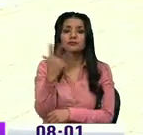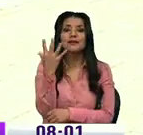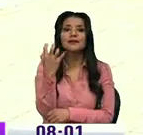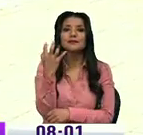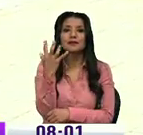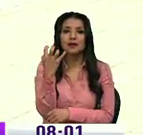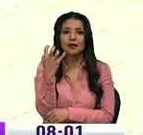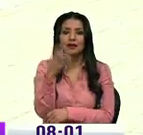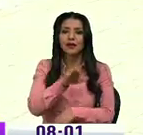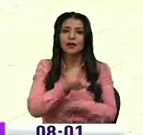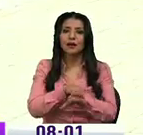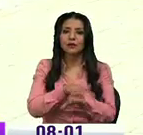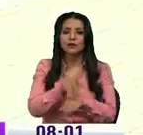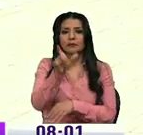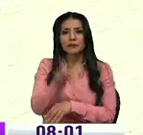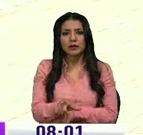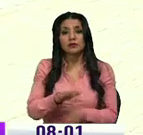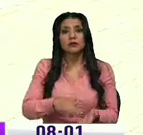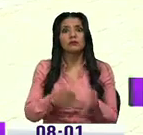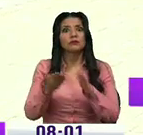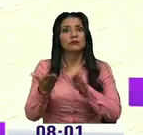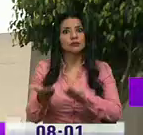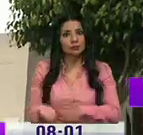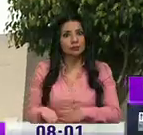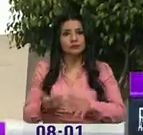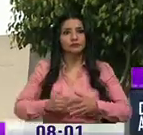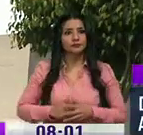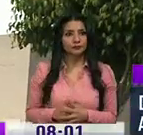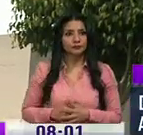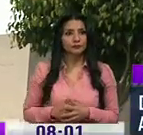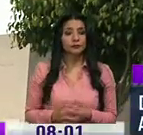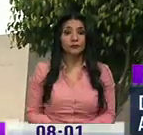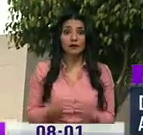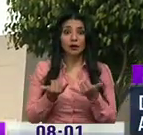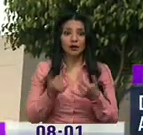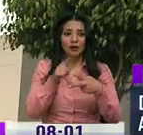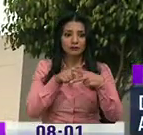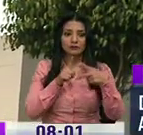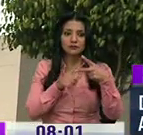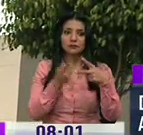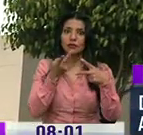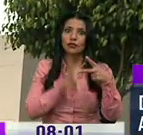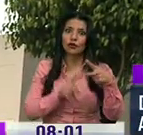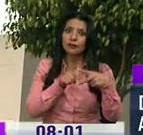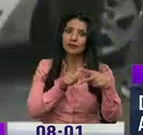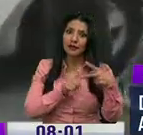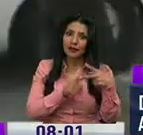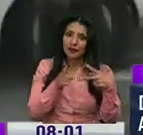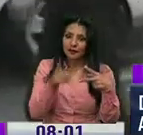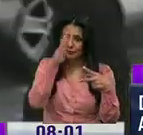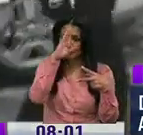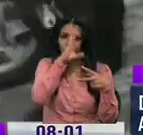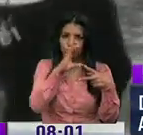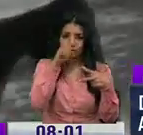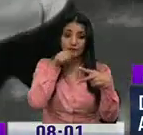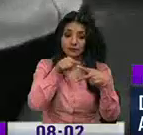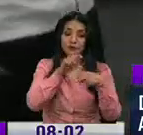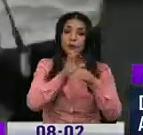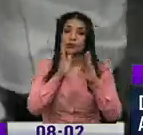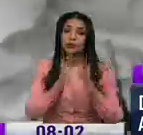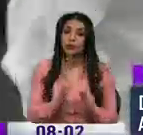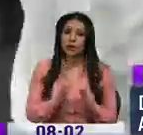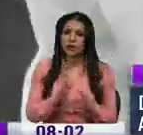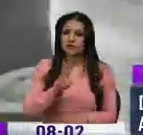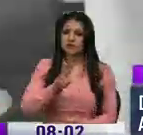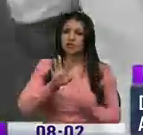2015, por el presunto delito de asesinato. Ahora tendrá que responder por partida doble. El sospechoso es un ecuatoriano que no pasa